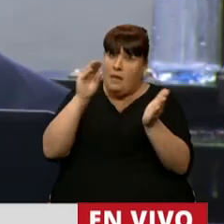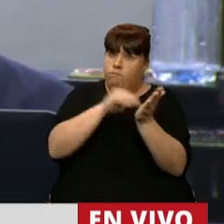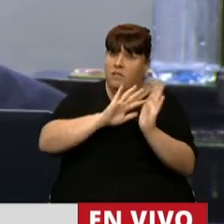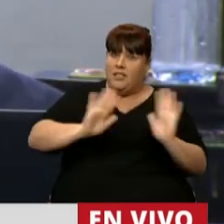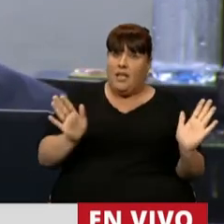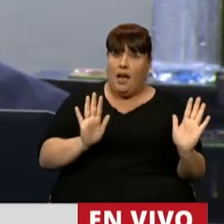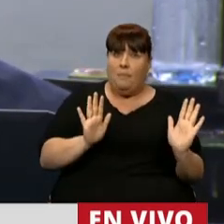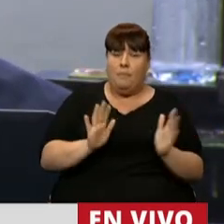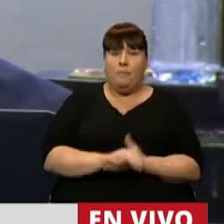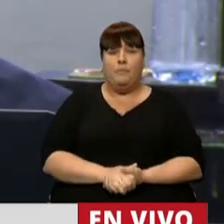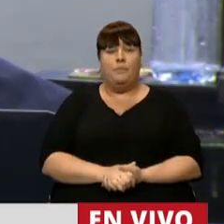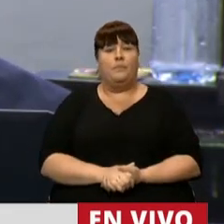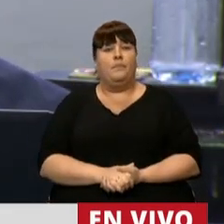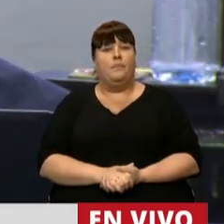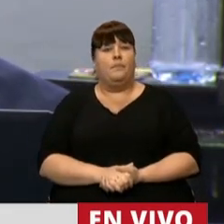registrado.